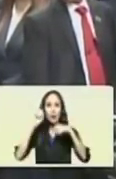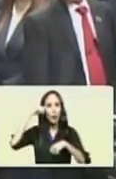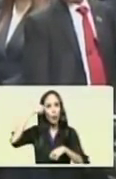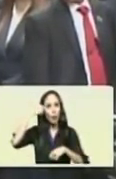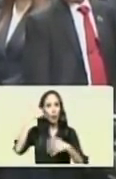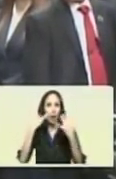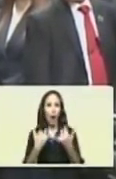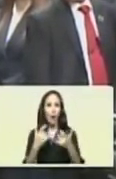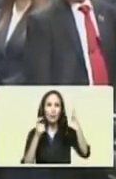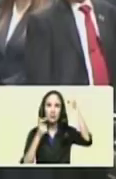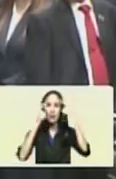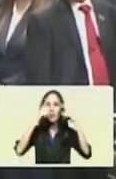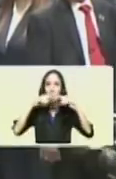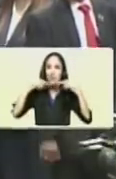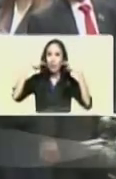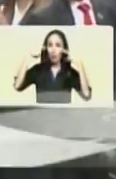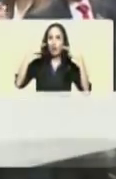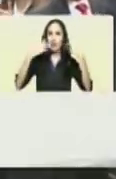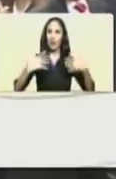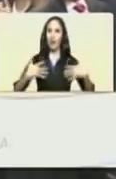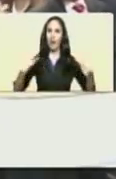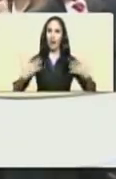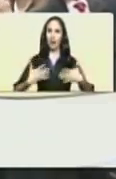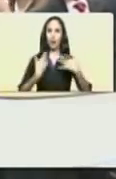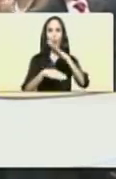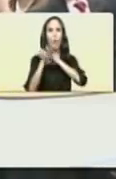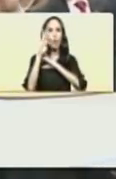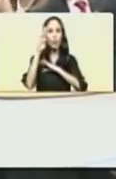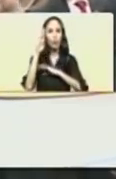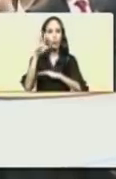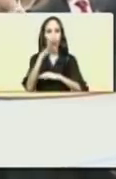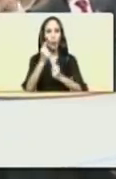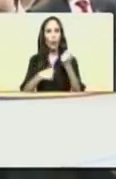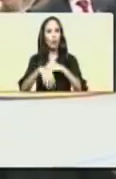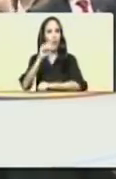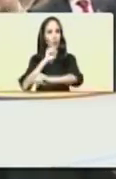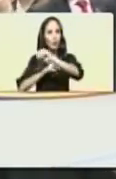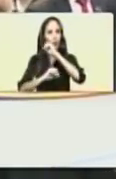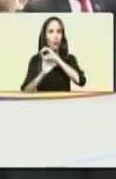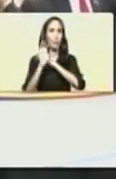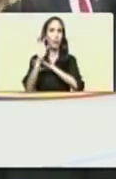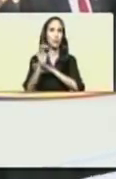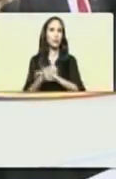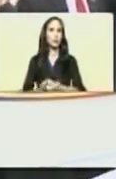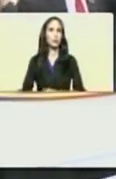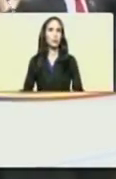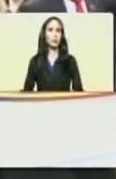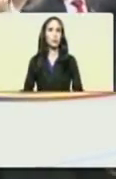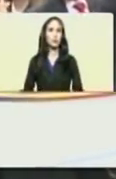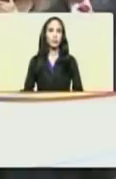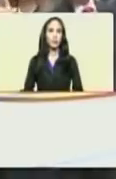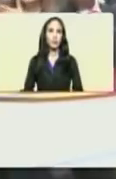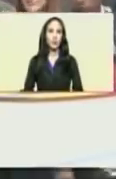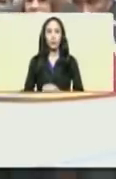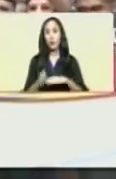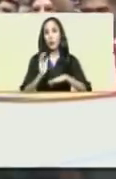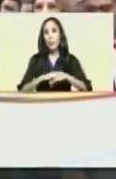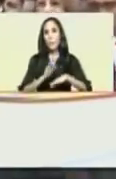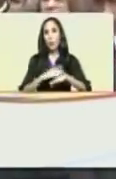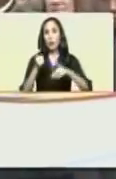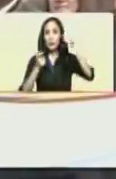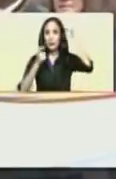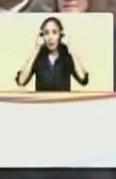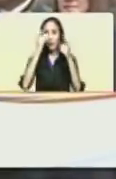sonrisa de compromiso con el futuro de la patria bolivariana porque chávez más